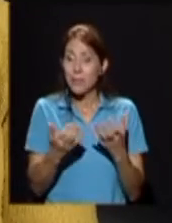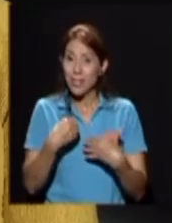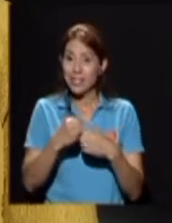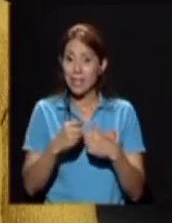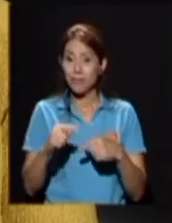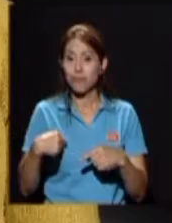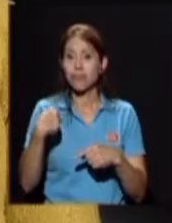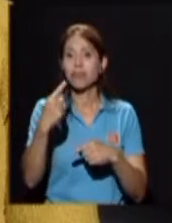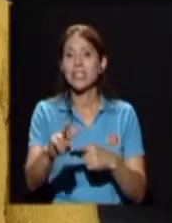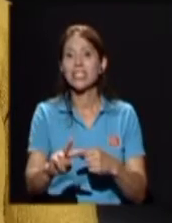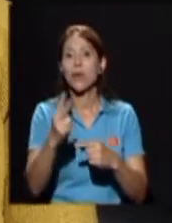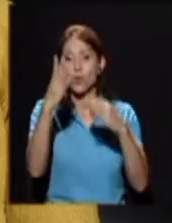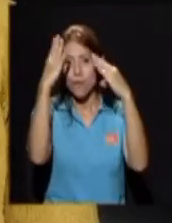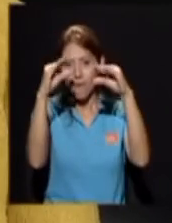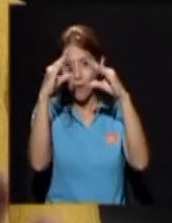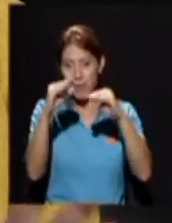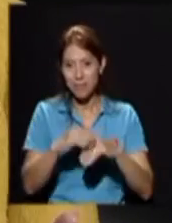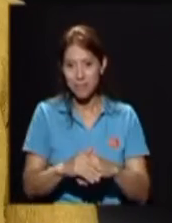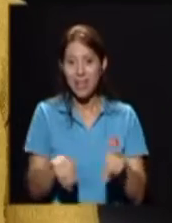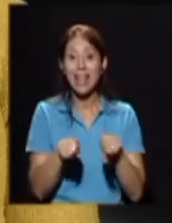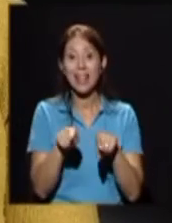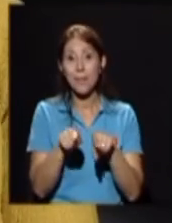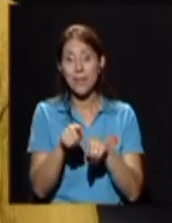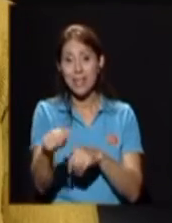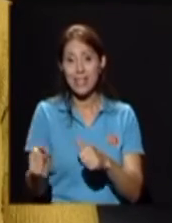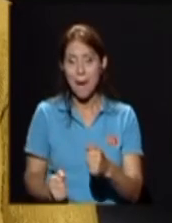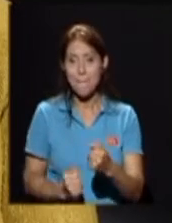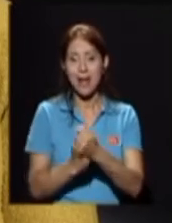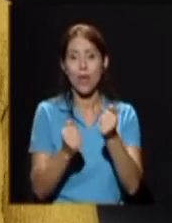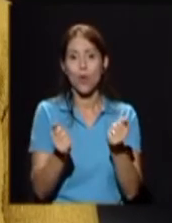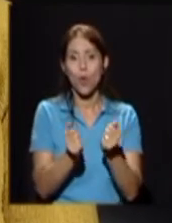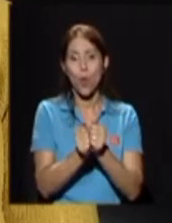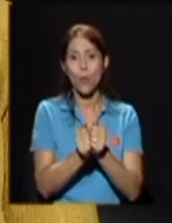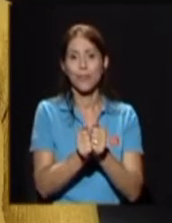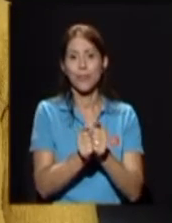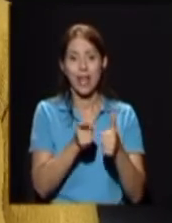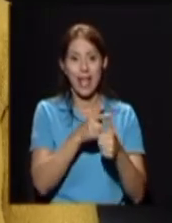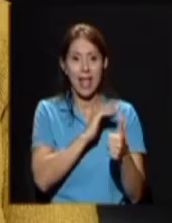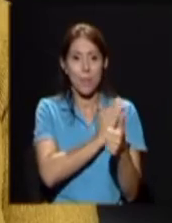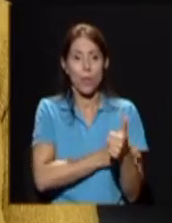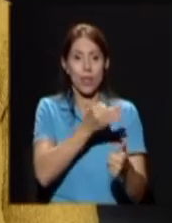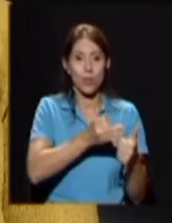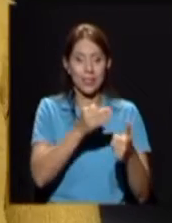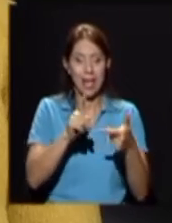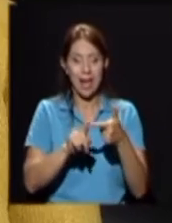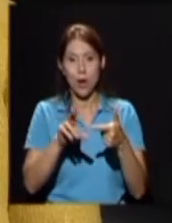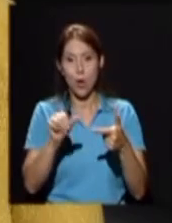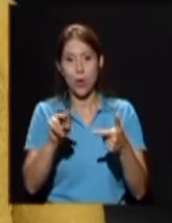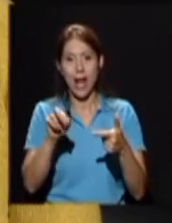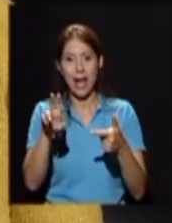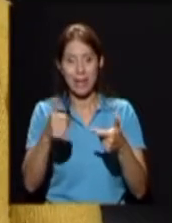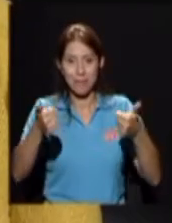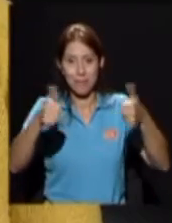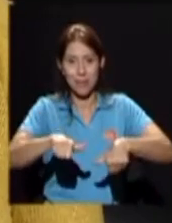que está también amparado en este convenio del Poder Judicial con el Consejo Nacional de Rectores, y ya